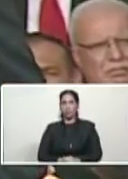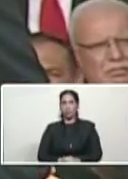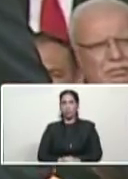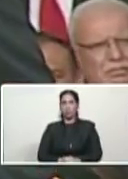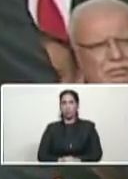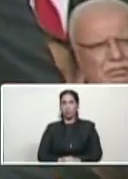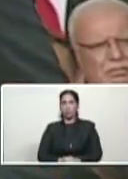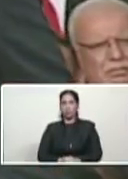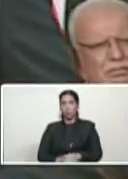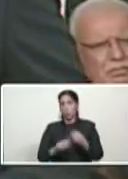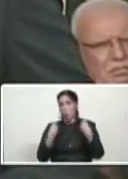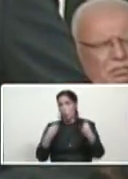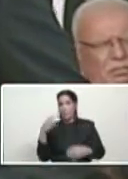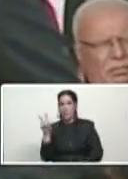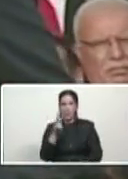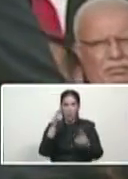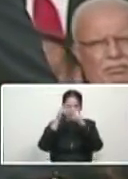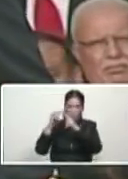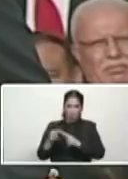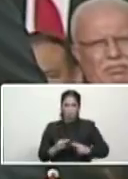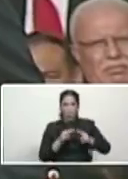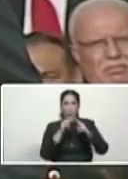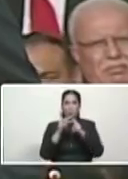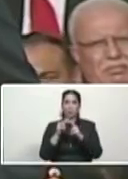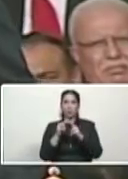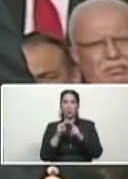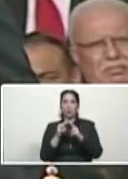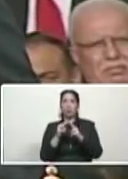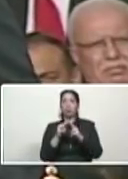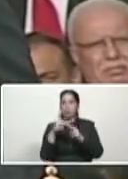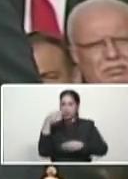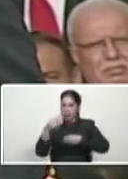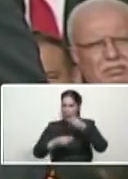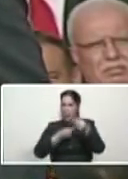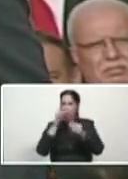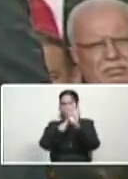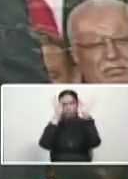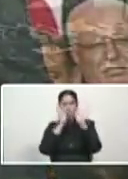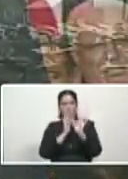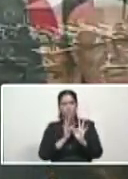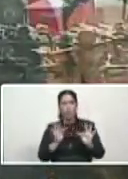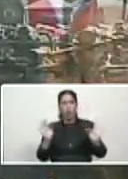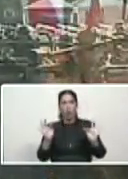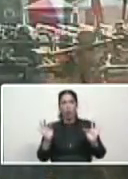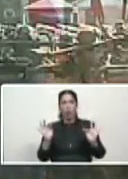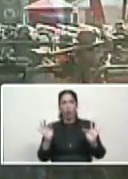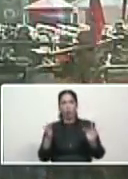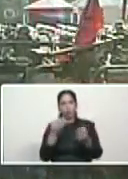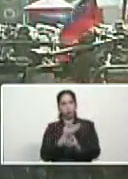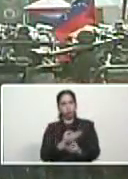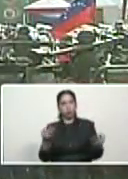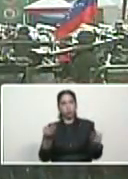Y como ya Venezuela conoce, así se hizo de manera perfecta.